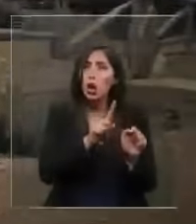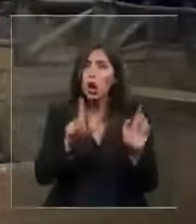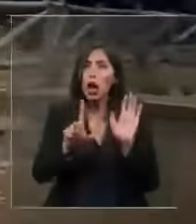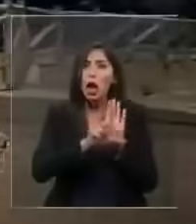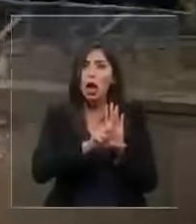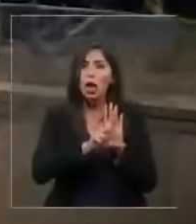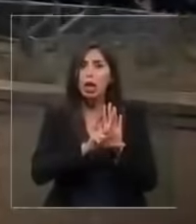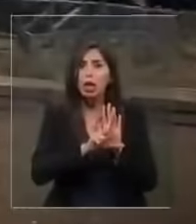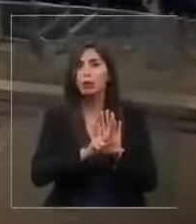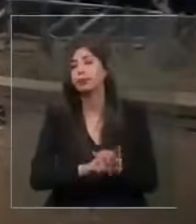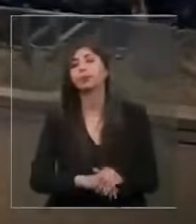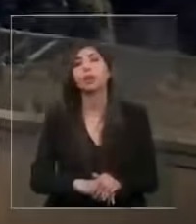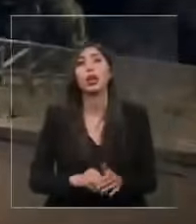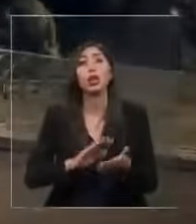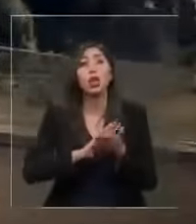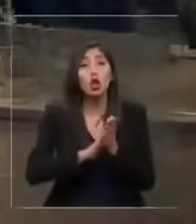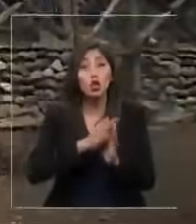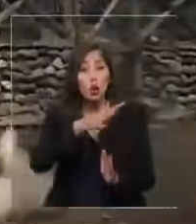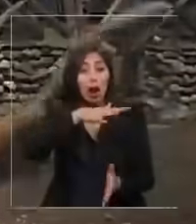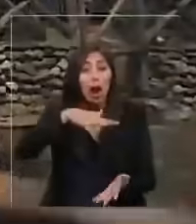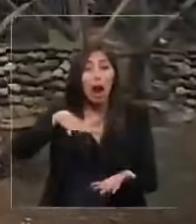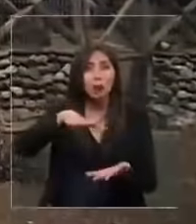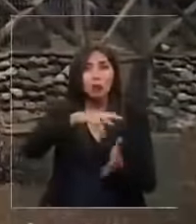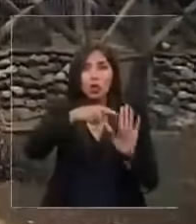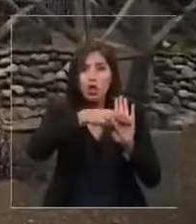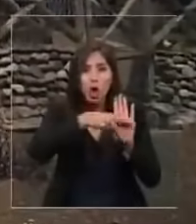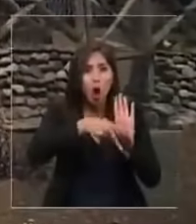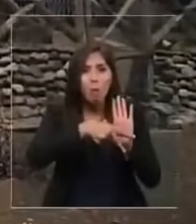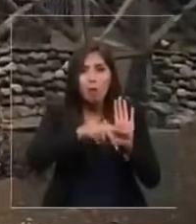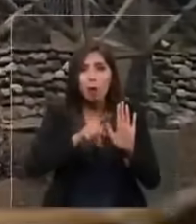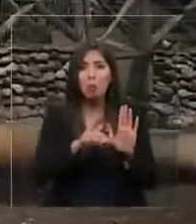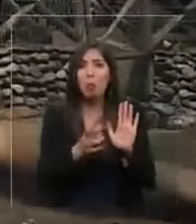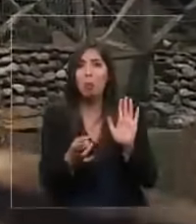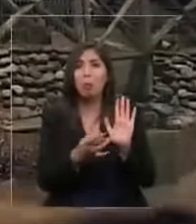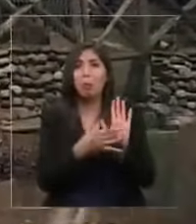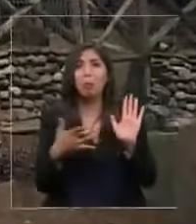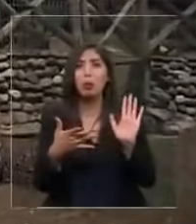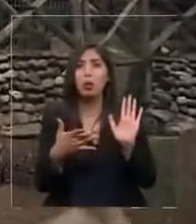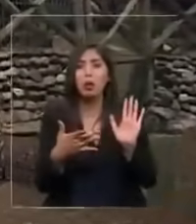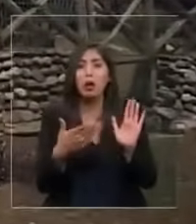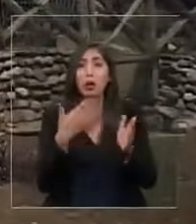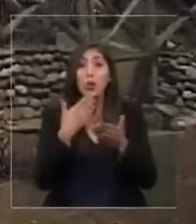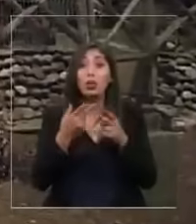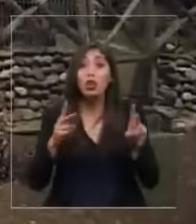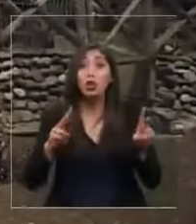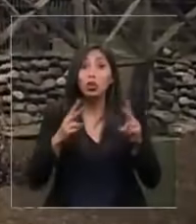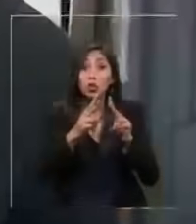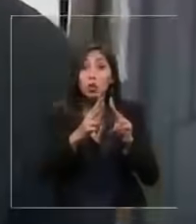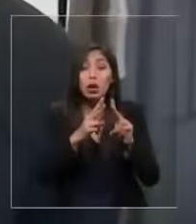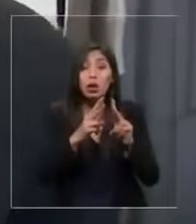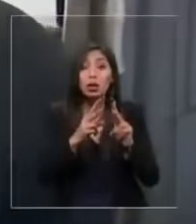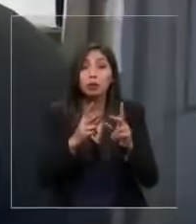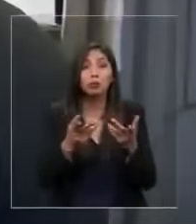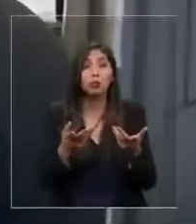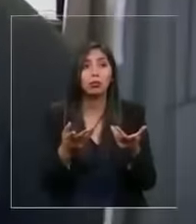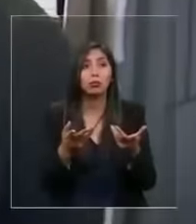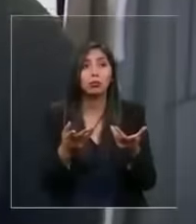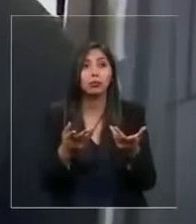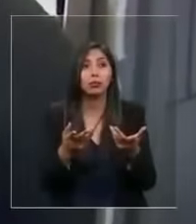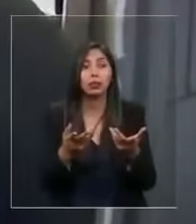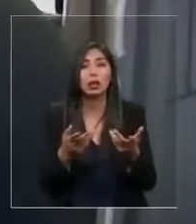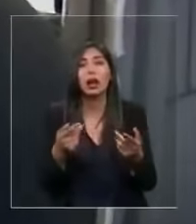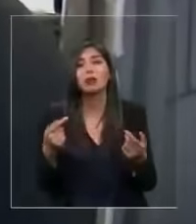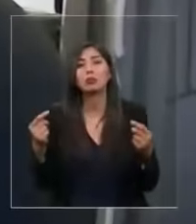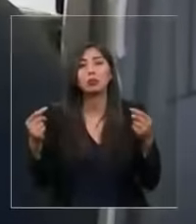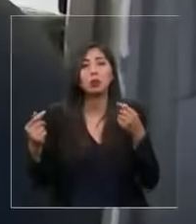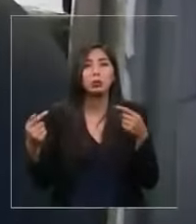estos antejardines están totalmente fuera de norma. Cuando construye se le derriba y cada vez que se le derriba se va tirando un poco más hacia adelante. Está malo, está bien, hijo. Está bien,